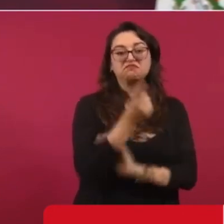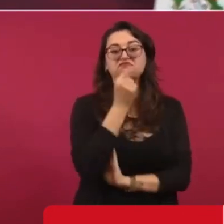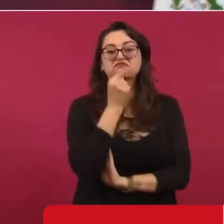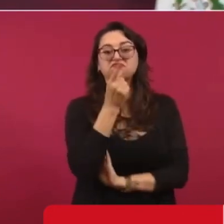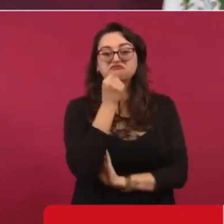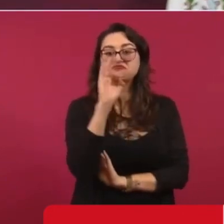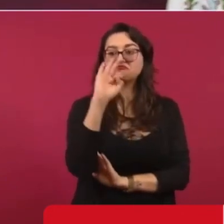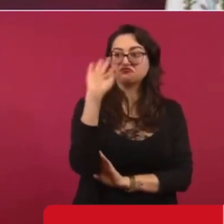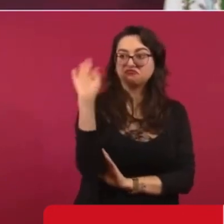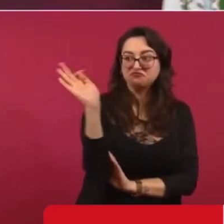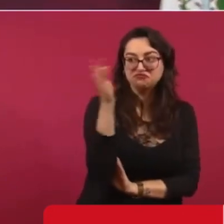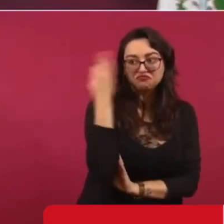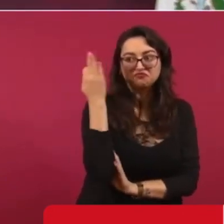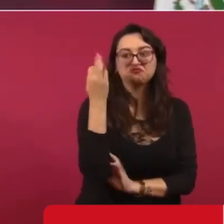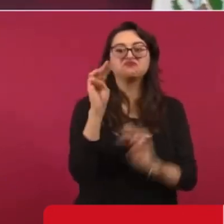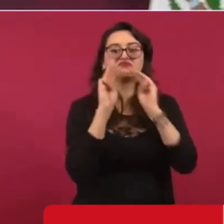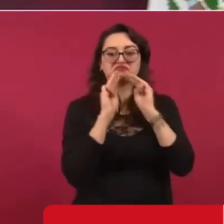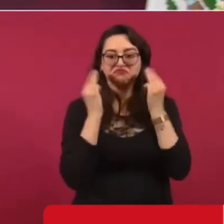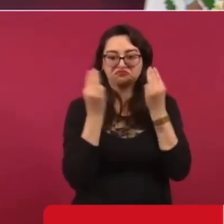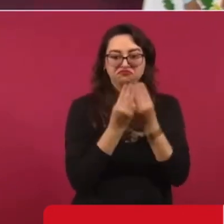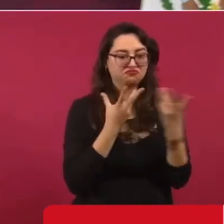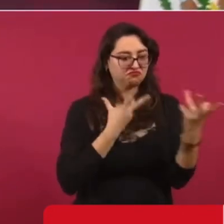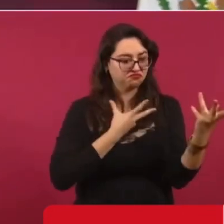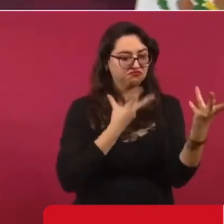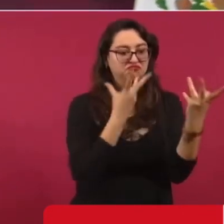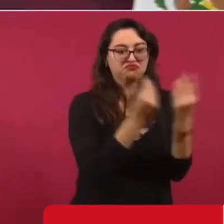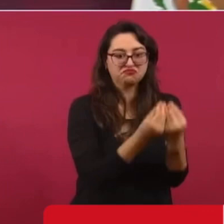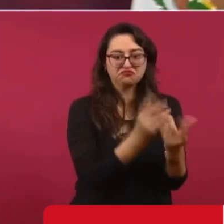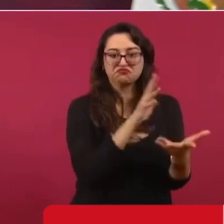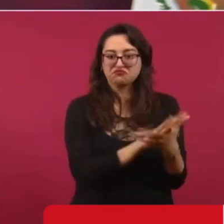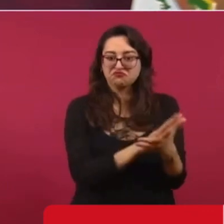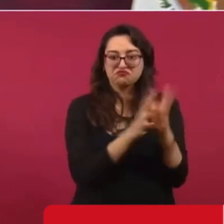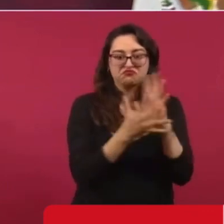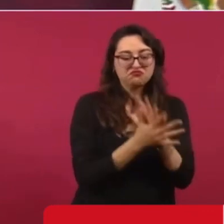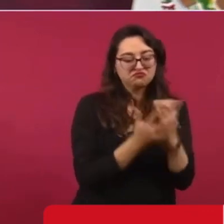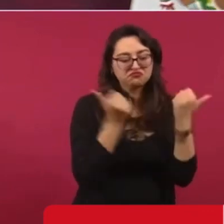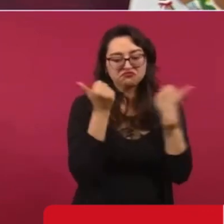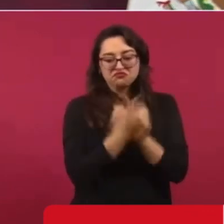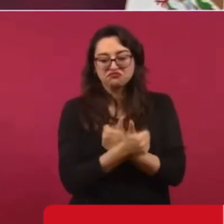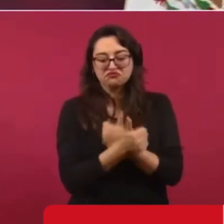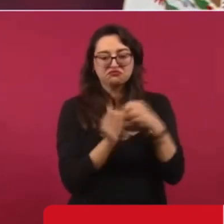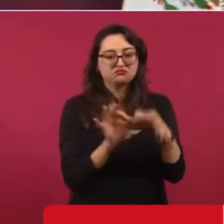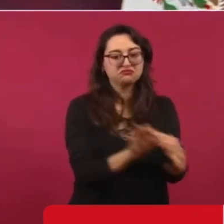así se establecieron las relaciones de complicidad